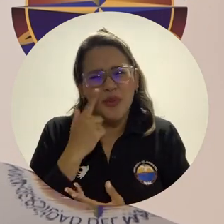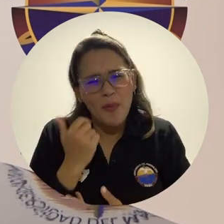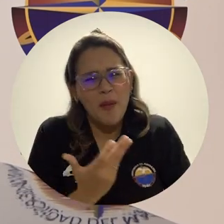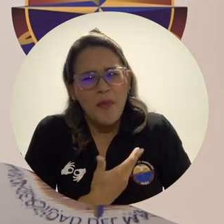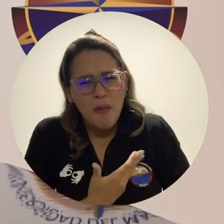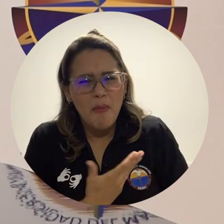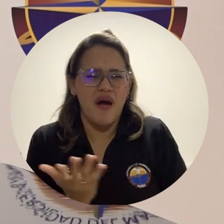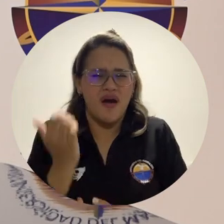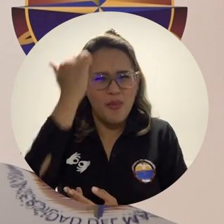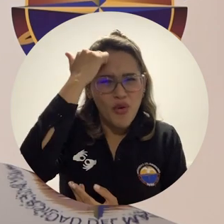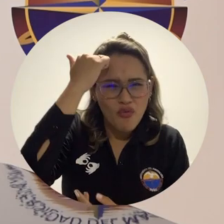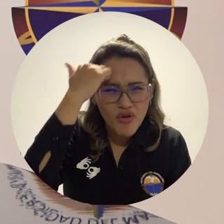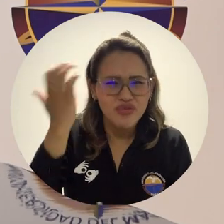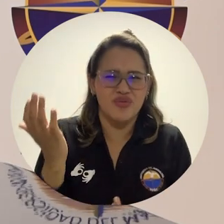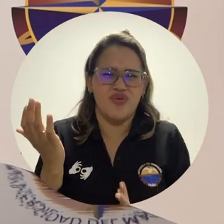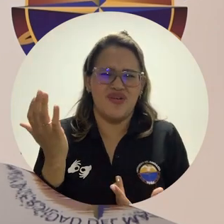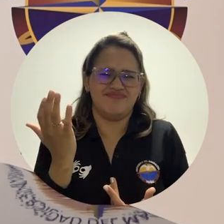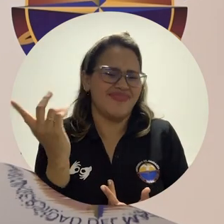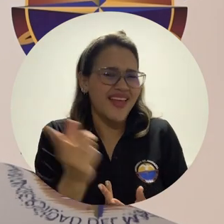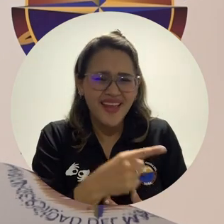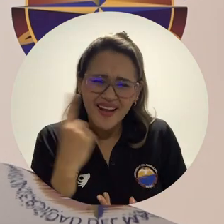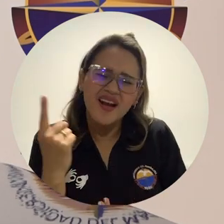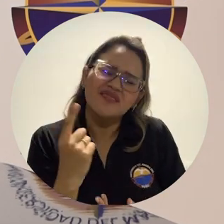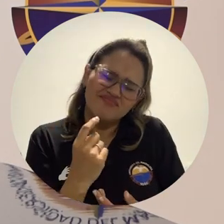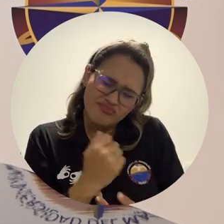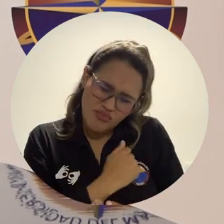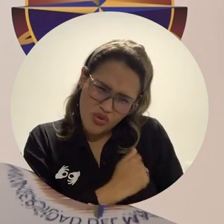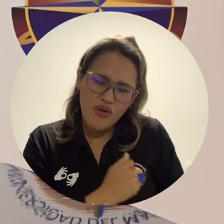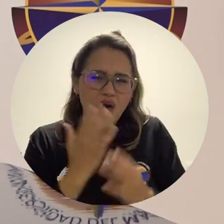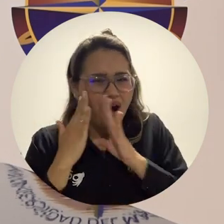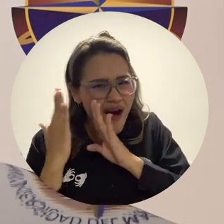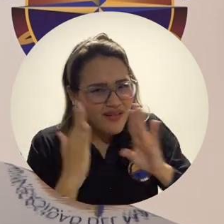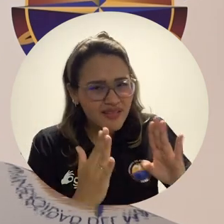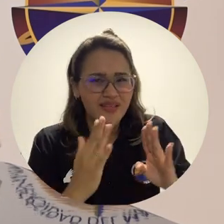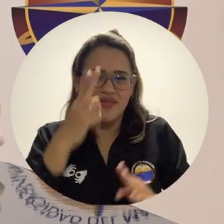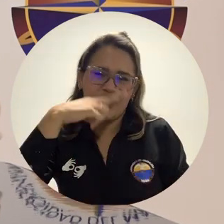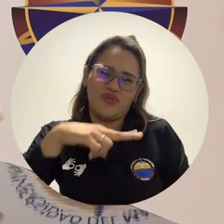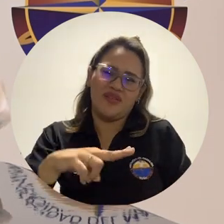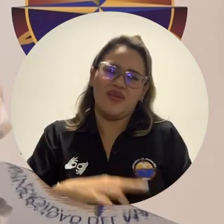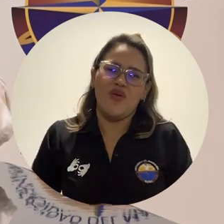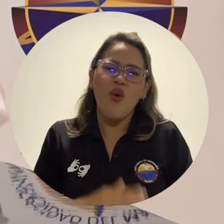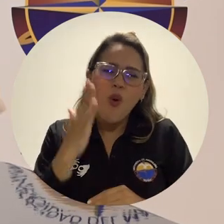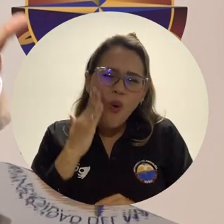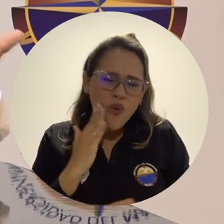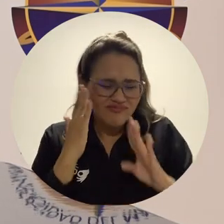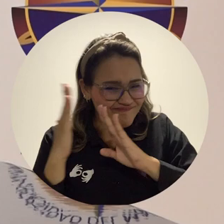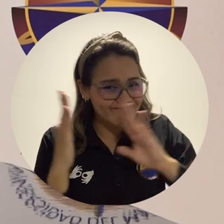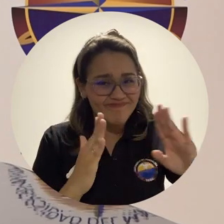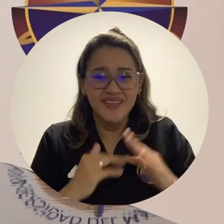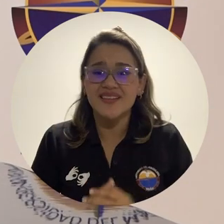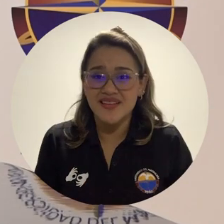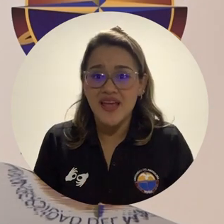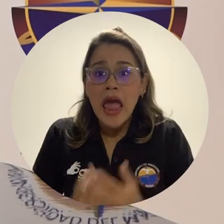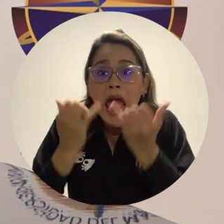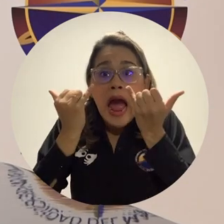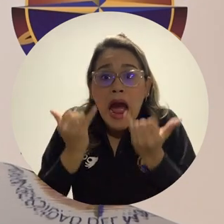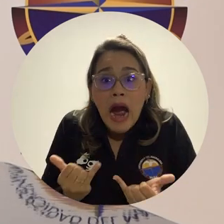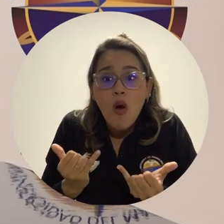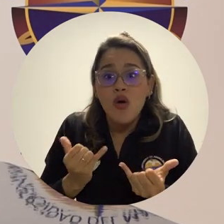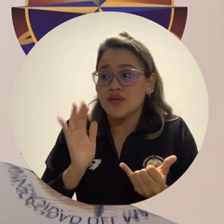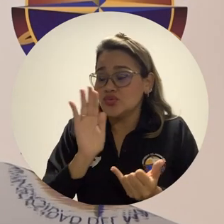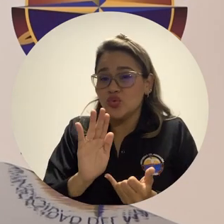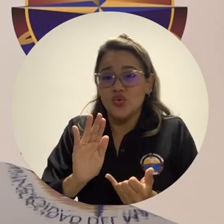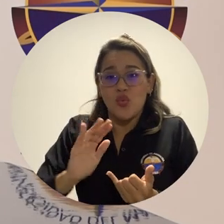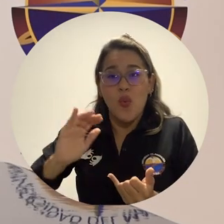también a los maestros, a mis colegas, a los padres de familia, escuchen a sus hijos, dialoguen. No podemos tener un psicólogo para todos y cada uno de los